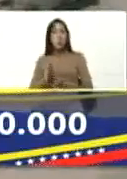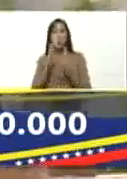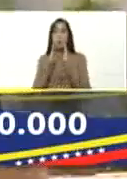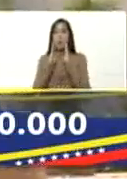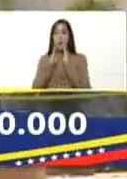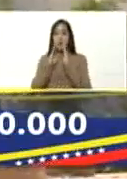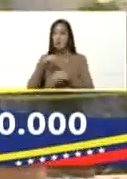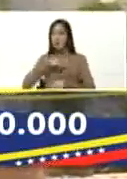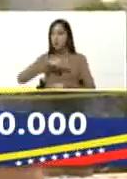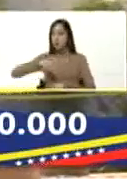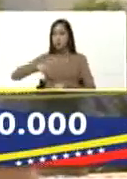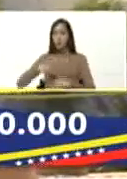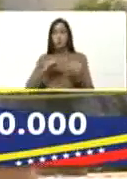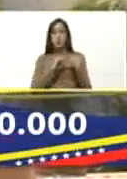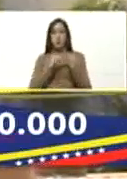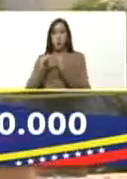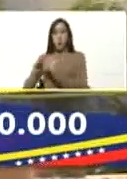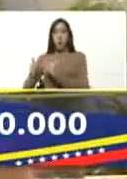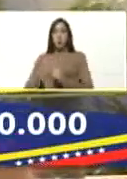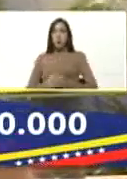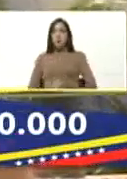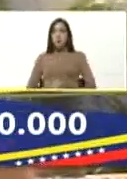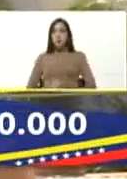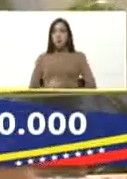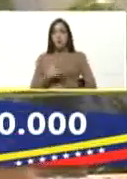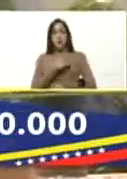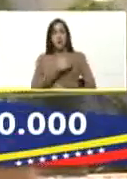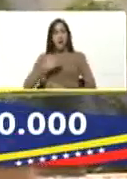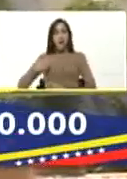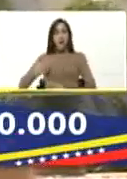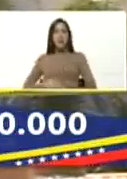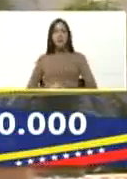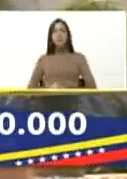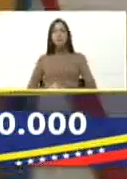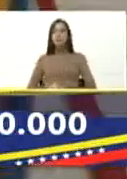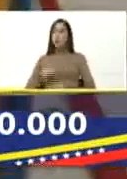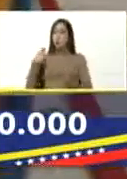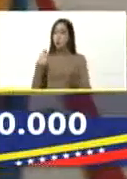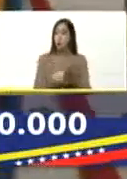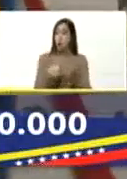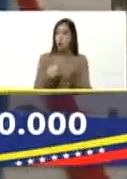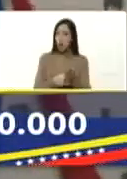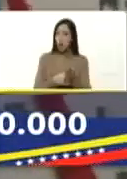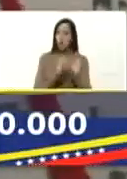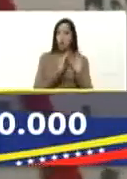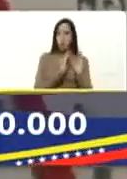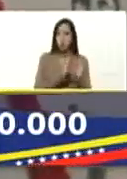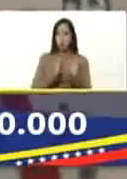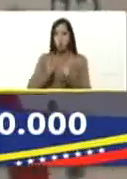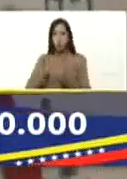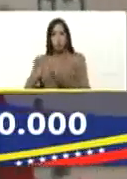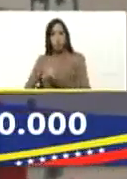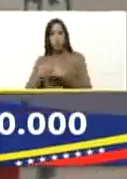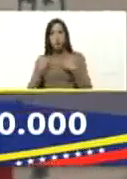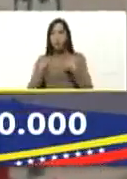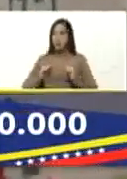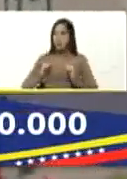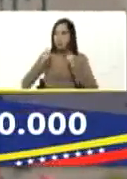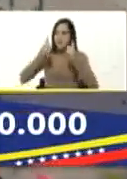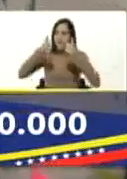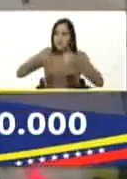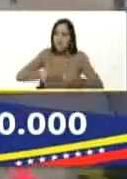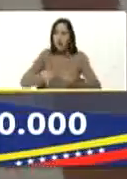a nuestra comunidad. Queremos que con la cancelación de estas cuotas, que desde ya tenemos que